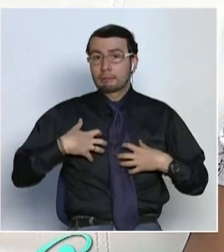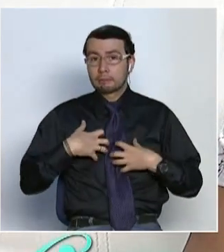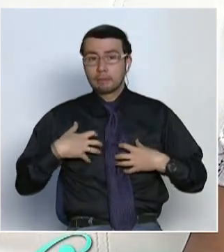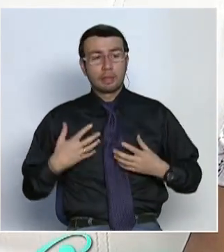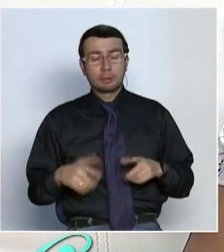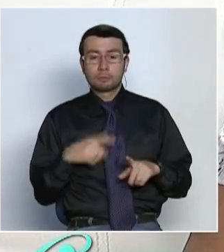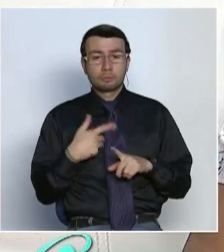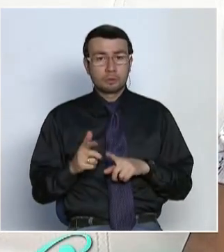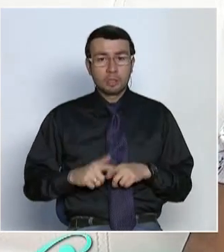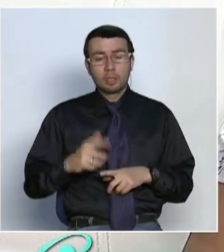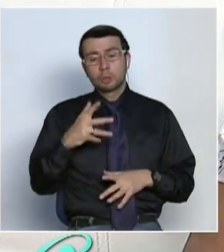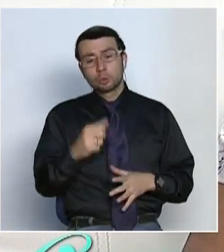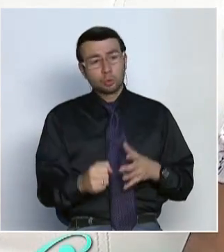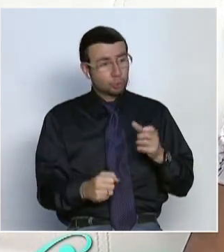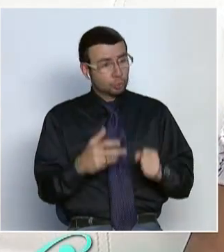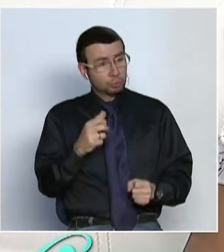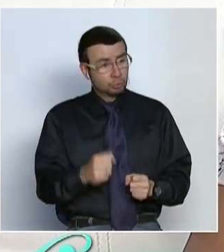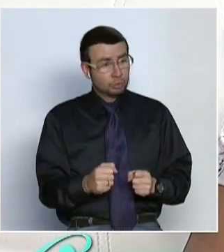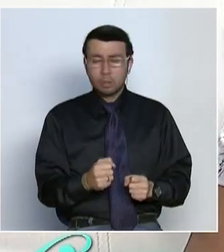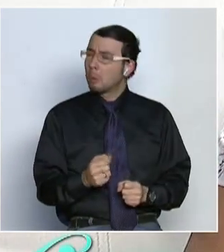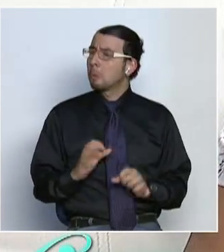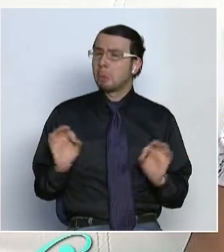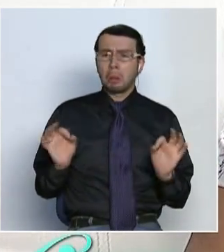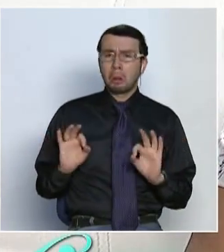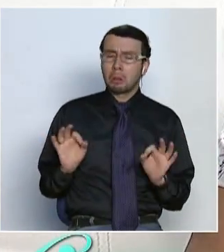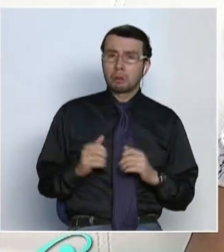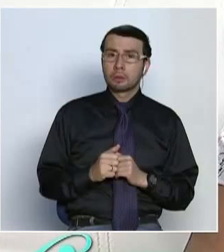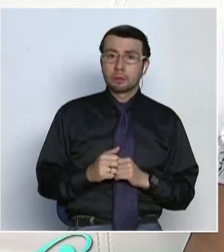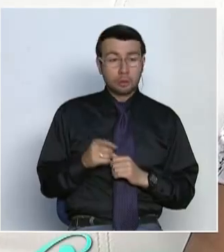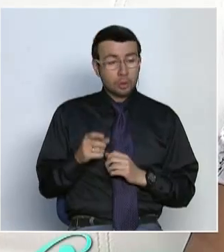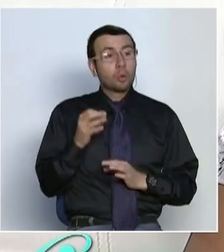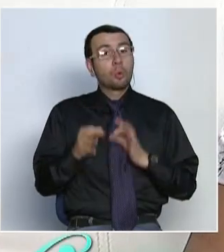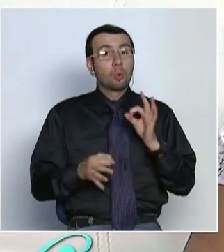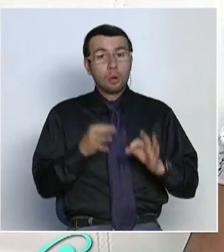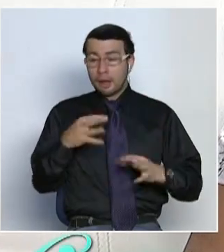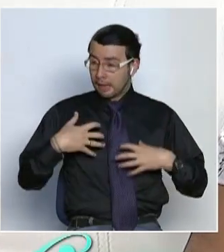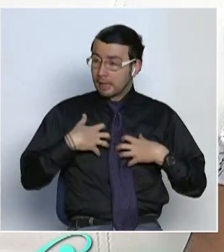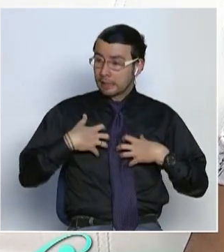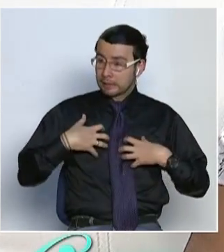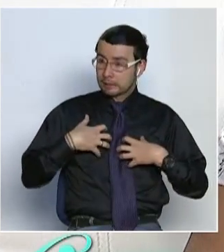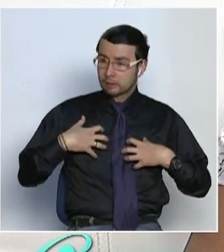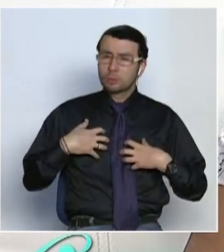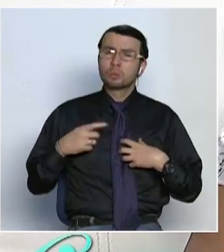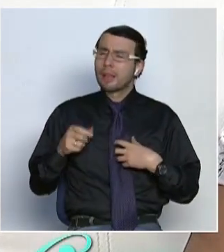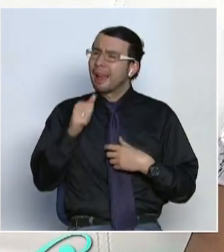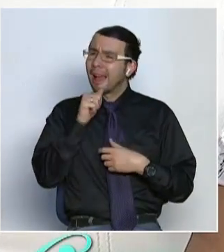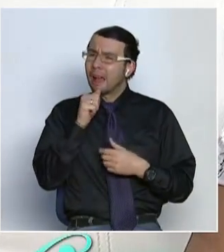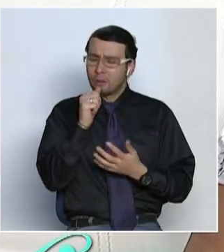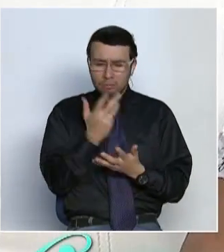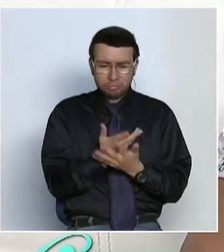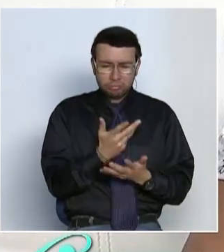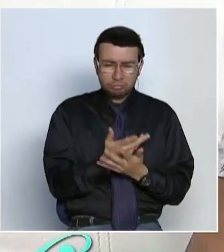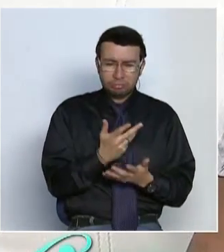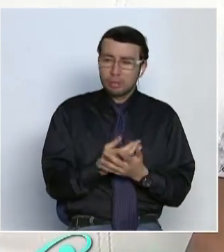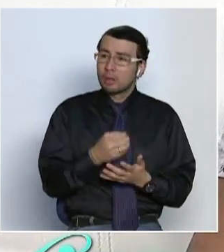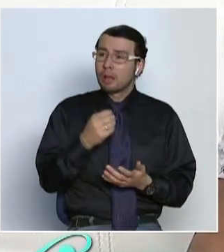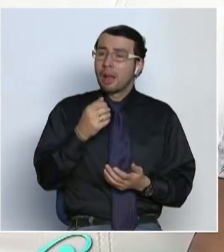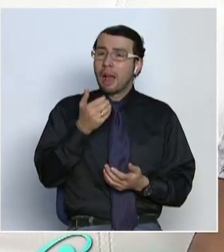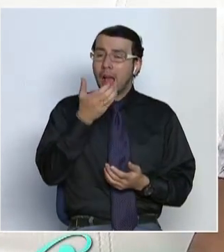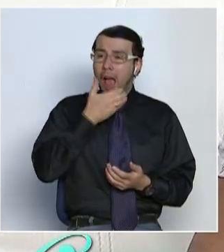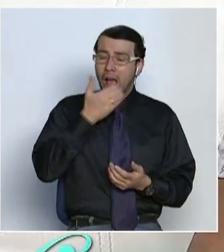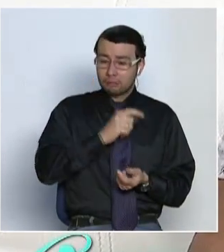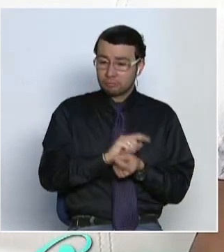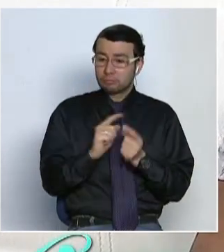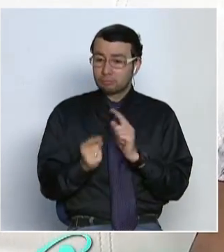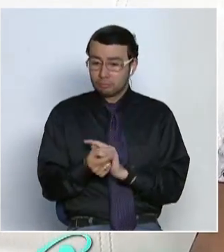lo de la casa. ¿Ordeñar, cosas así? No, yo no ordeño. Cuidar animales y se moja mucho, cambia de temperatura. Sí, y también